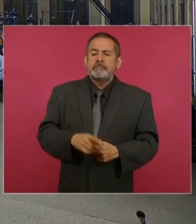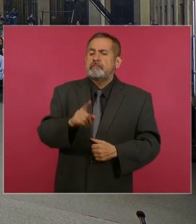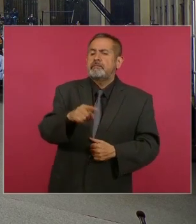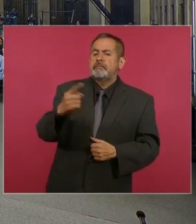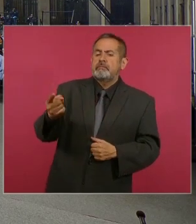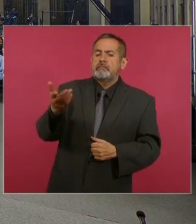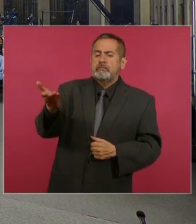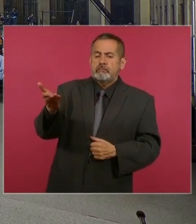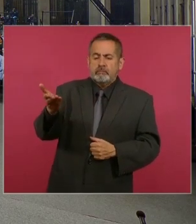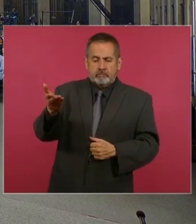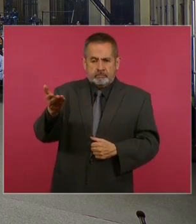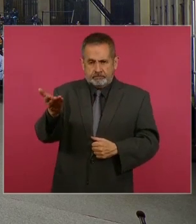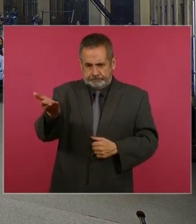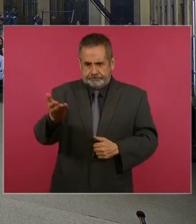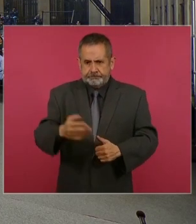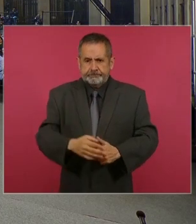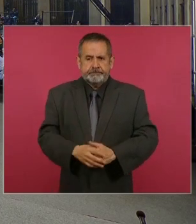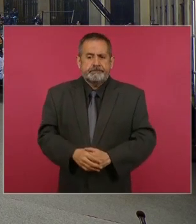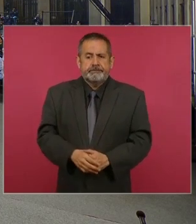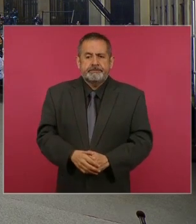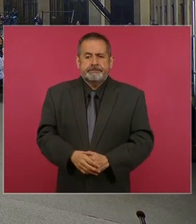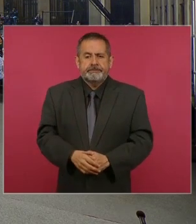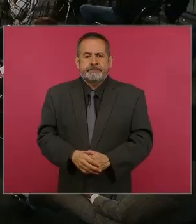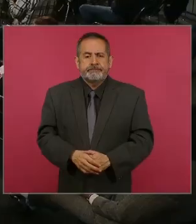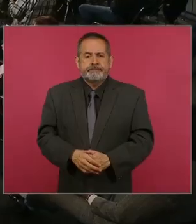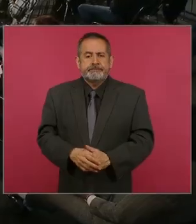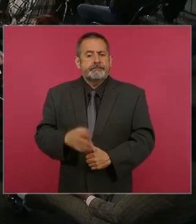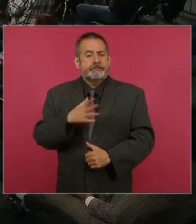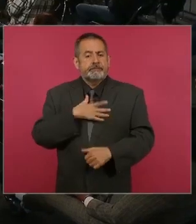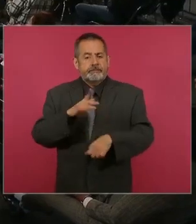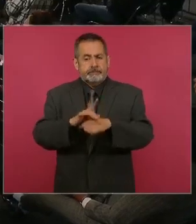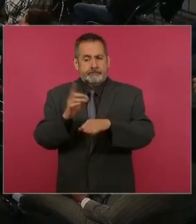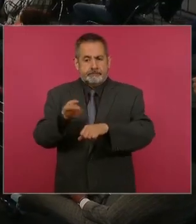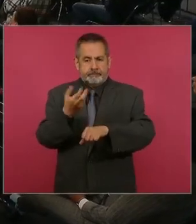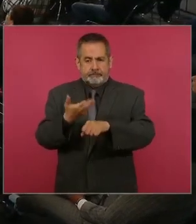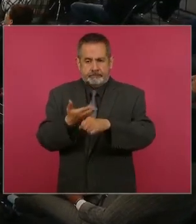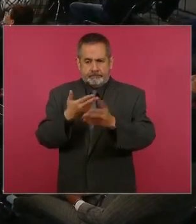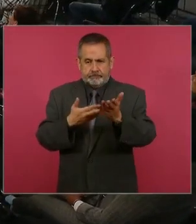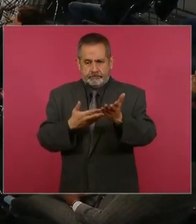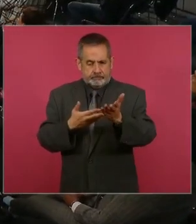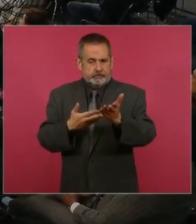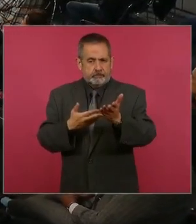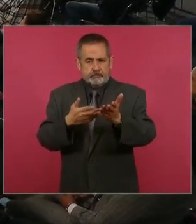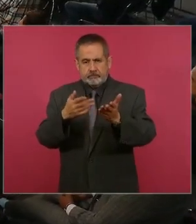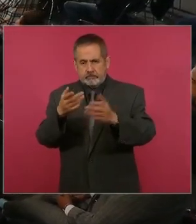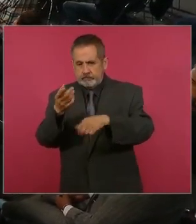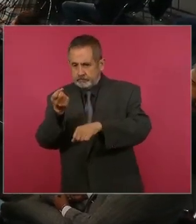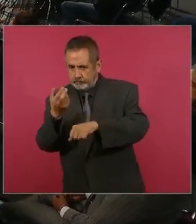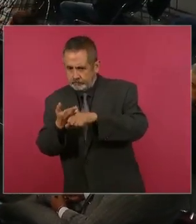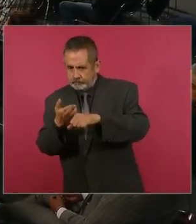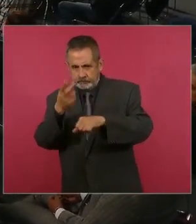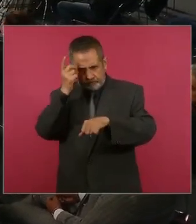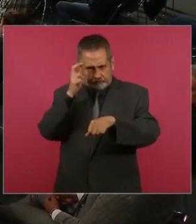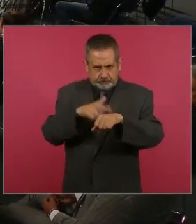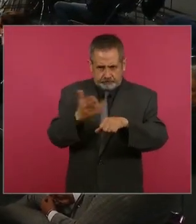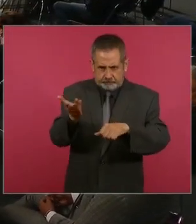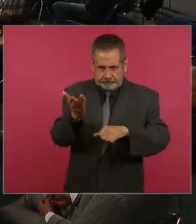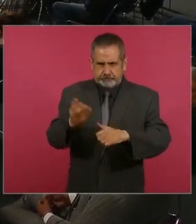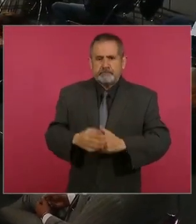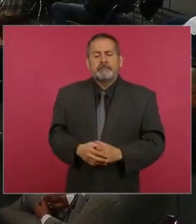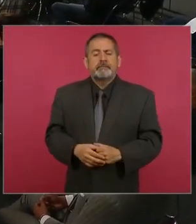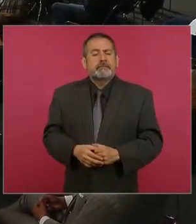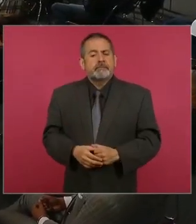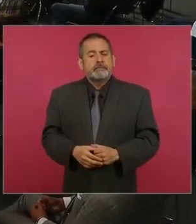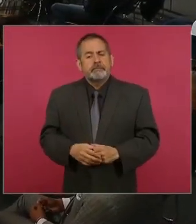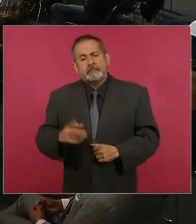acá atrás a la compañera. Adelante. Sí, buenos días, secretaria, secretario, director. Preguntarles sobre